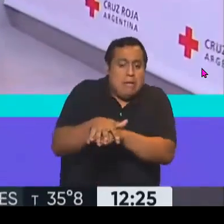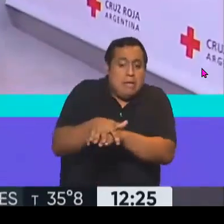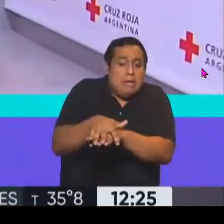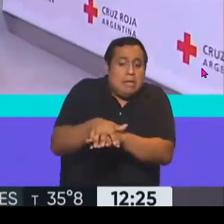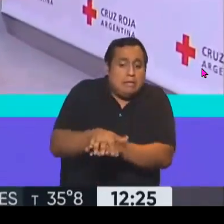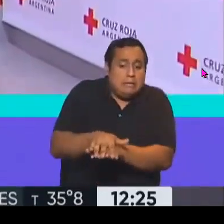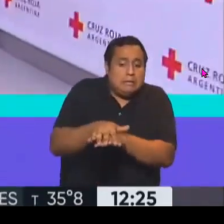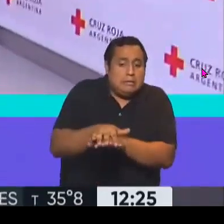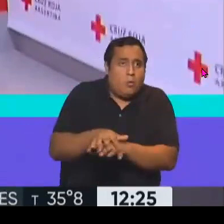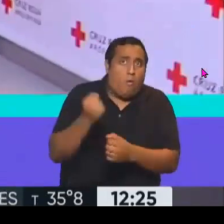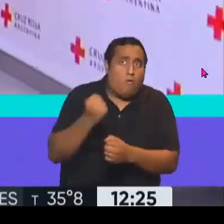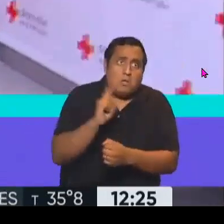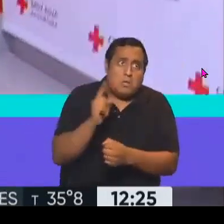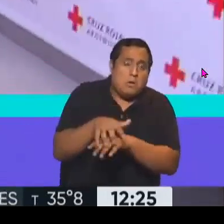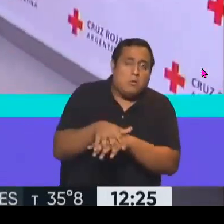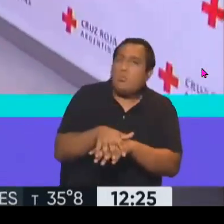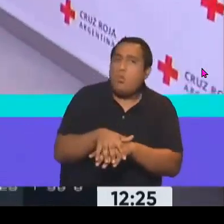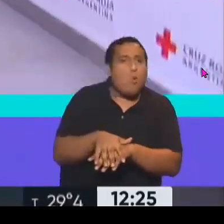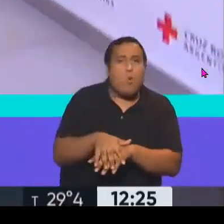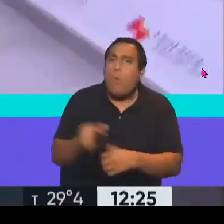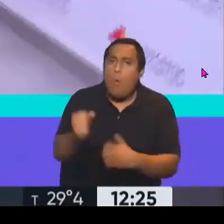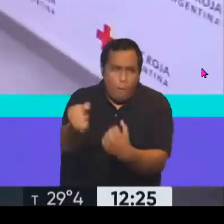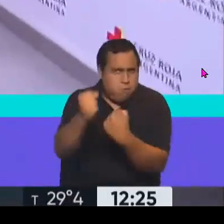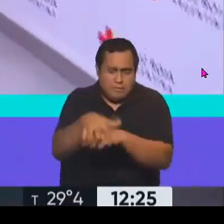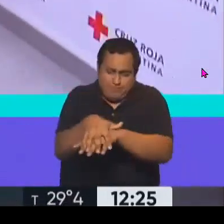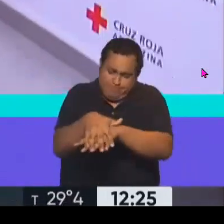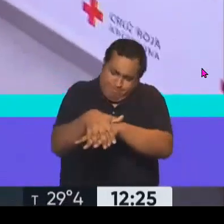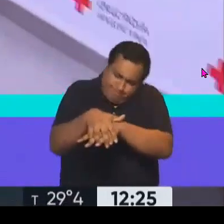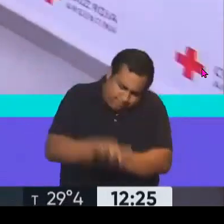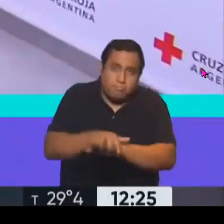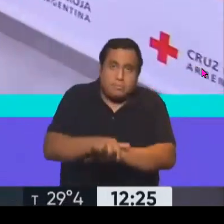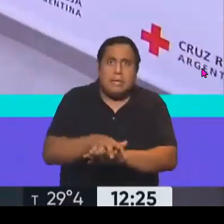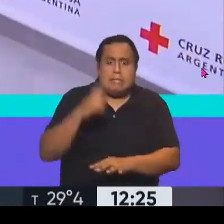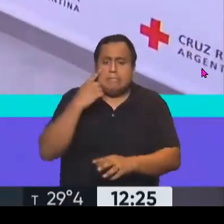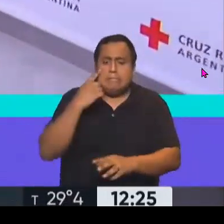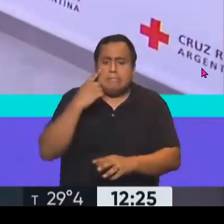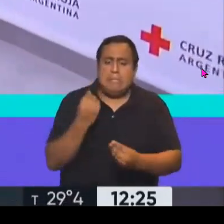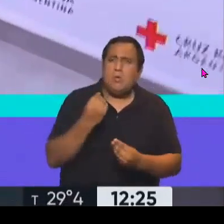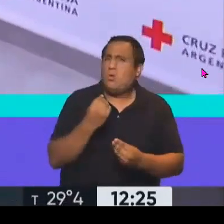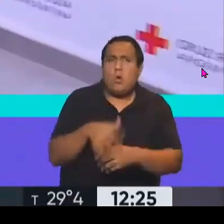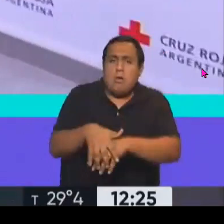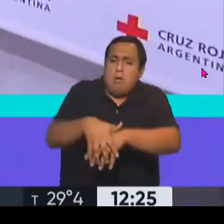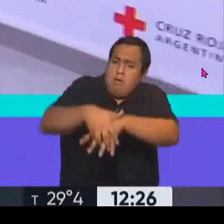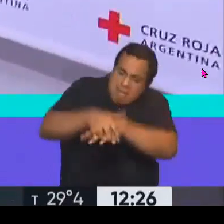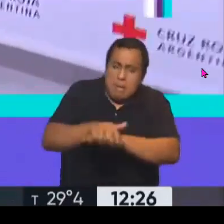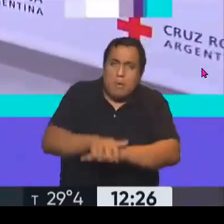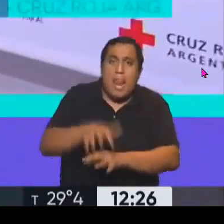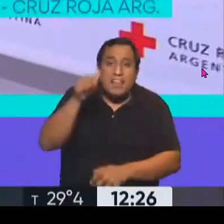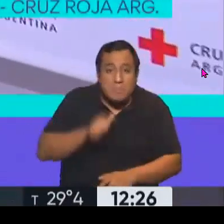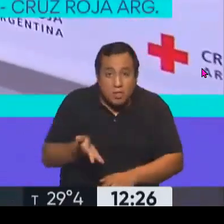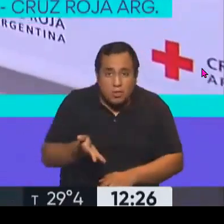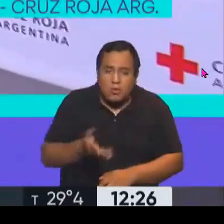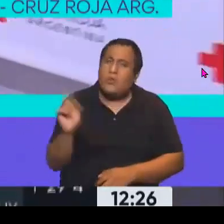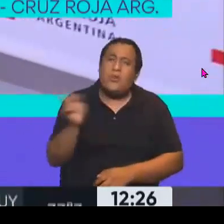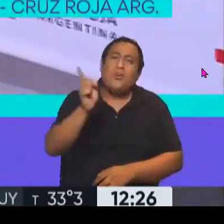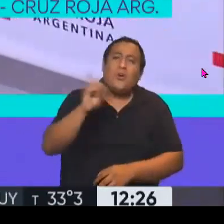que se aplica en el marco de la compresión. Al contrario, hay que hacerlo con toda la fuerza que tengamos, sin miedo, porque no lo estamos lastimando, le